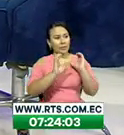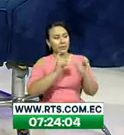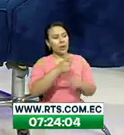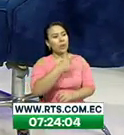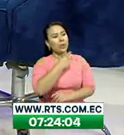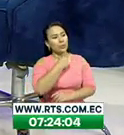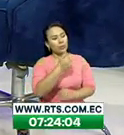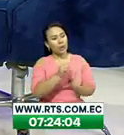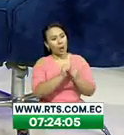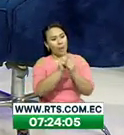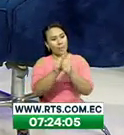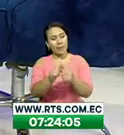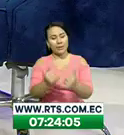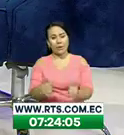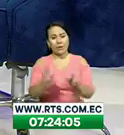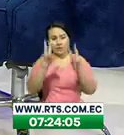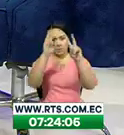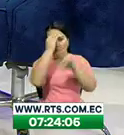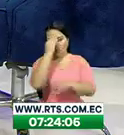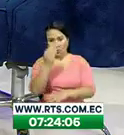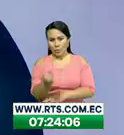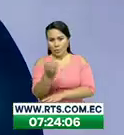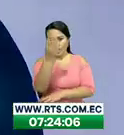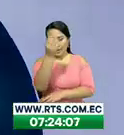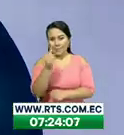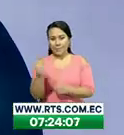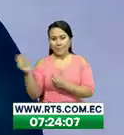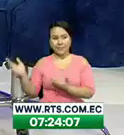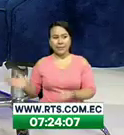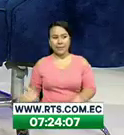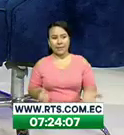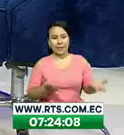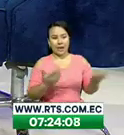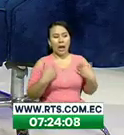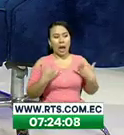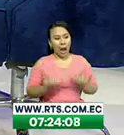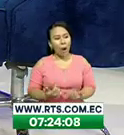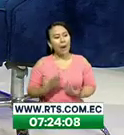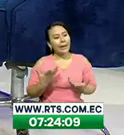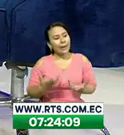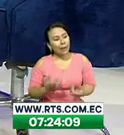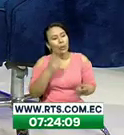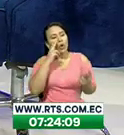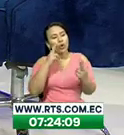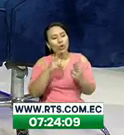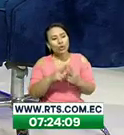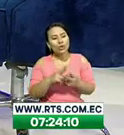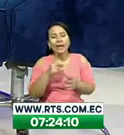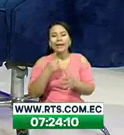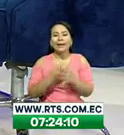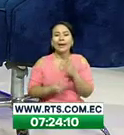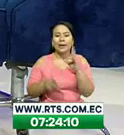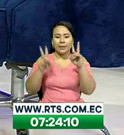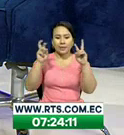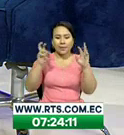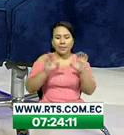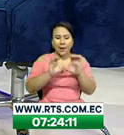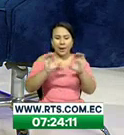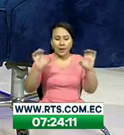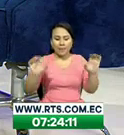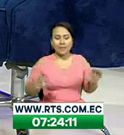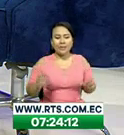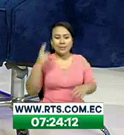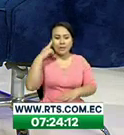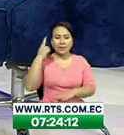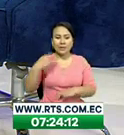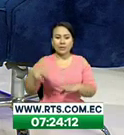gusto que nos acompañe. Buenos días y bienvenida. Muchas gracias. Quisiéramos conocer si la concesión de la empresa